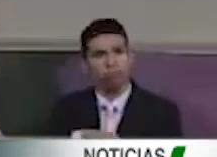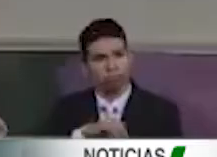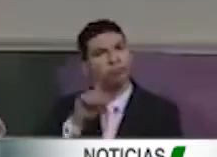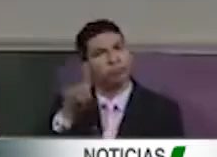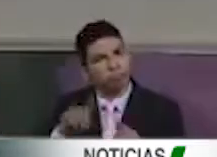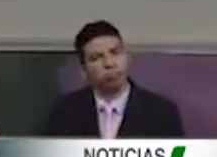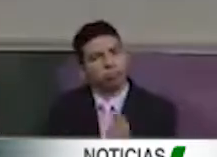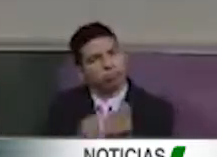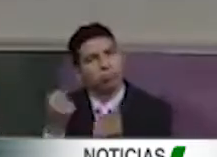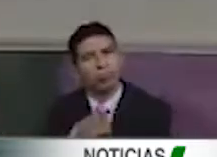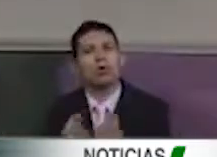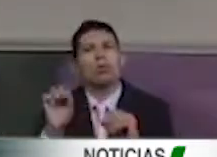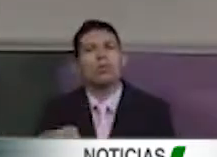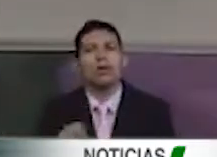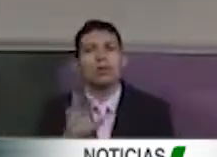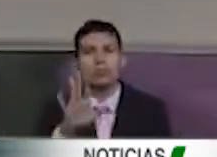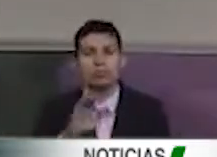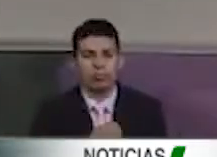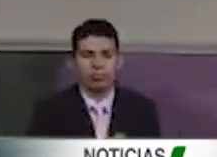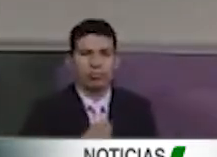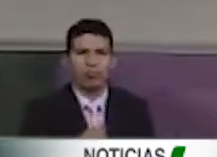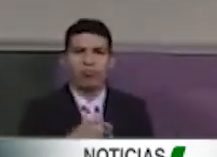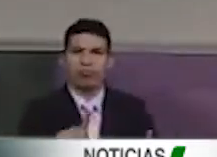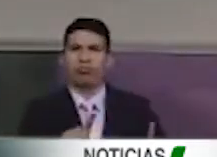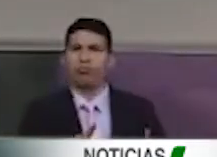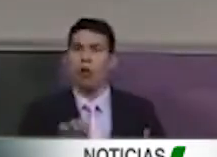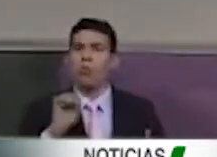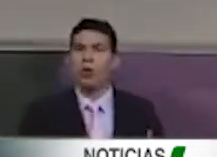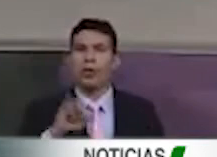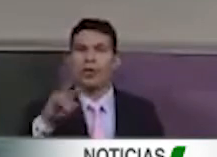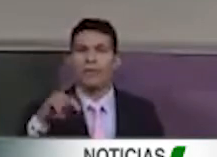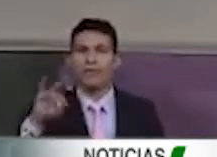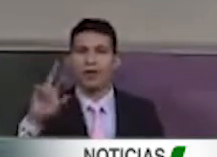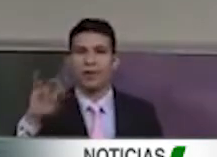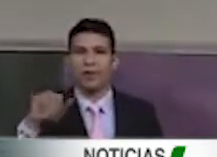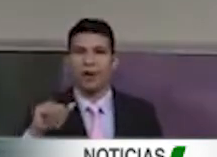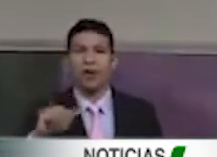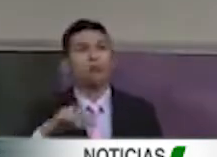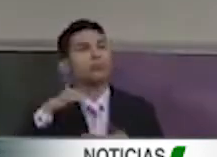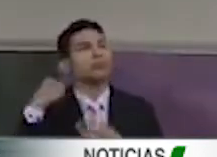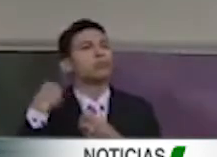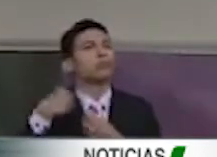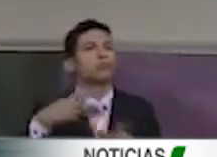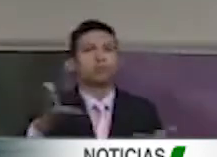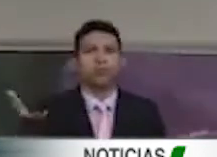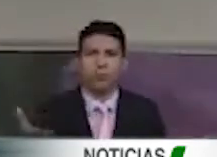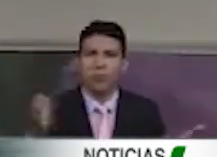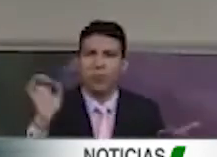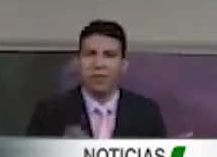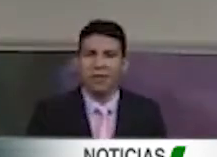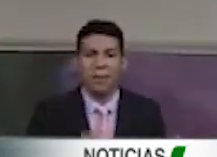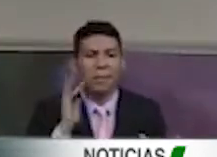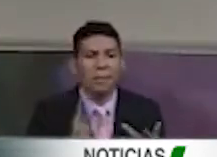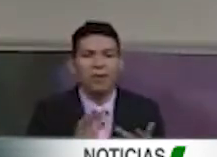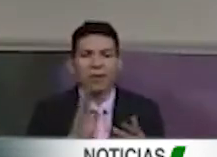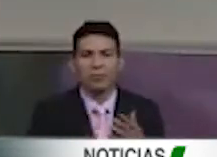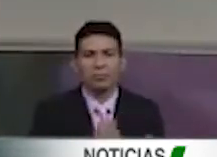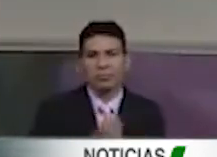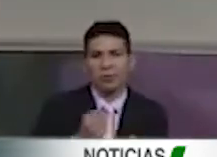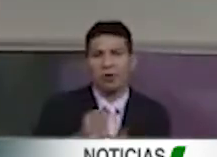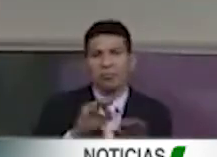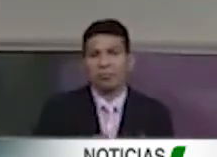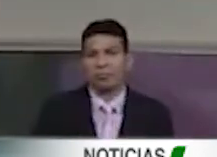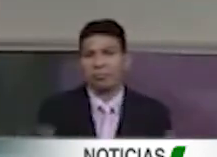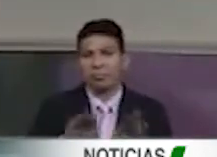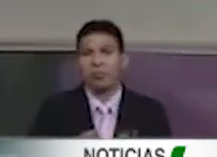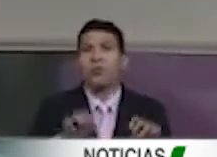estamos asesorando para sacar el registro INVIMA y que sus productos queden con ese registro tan